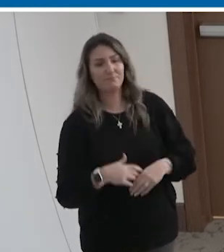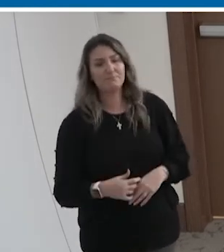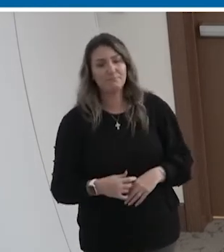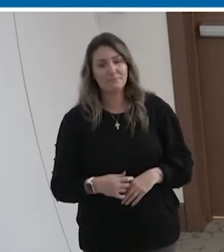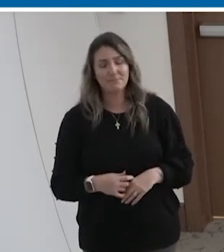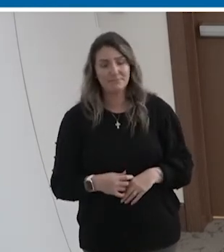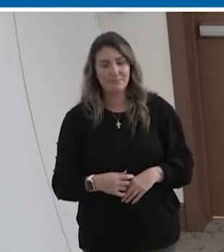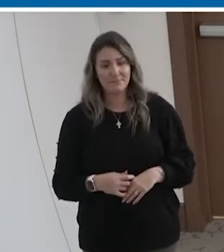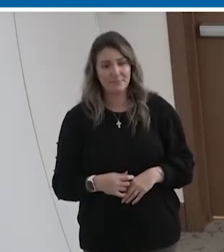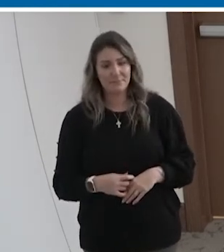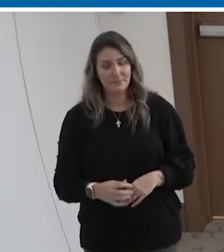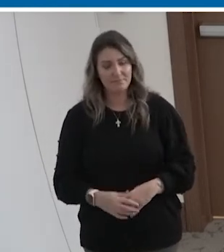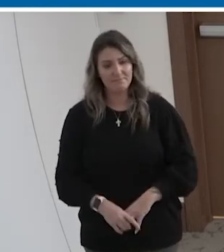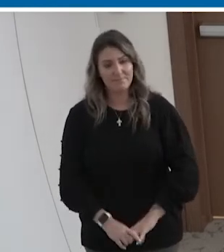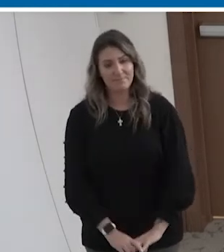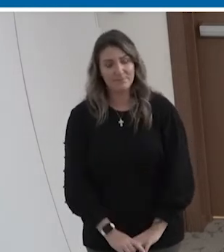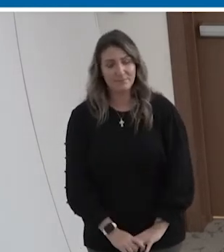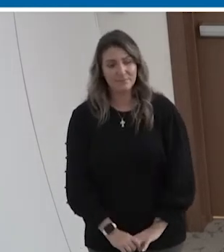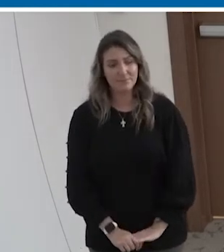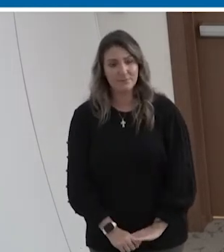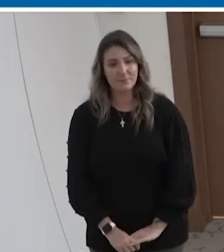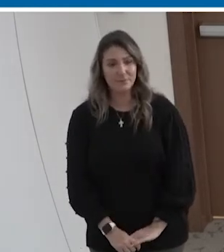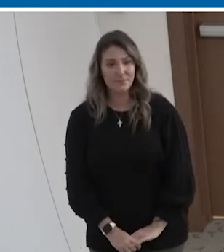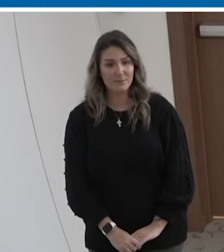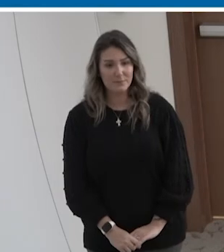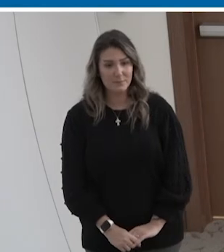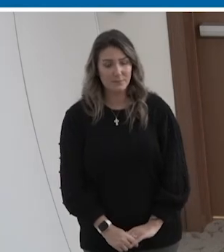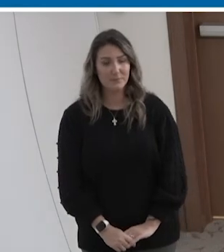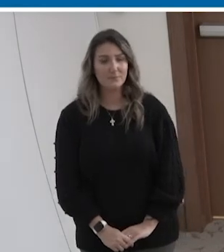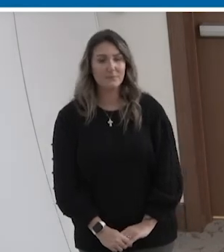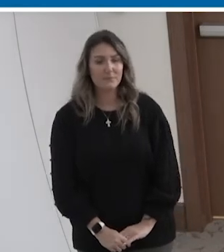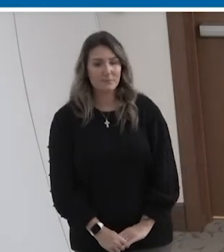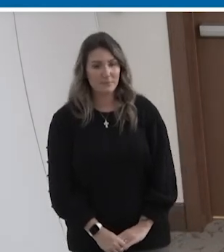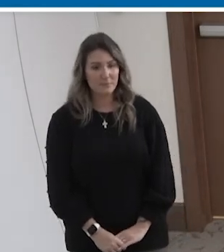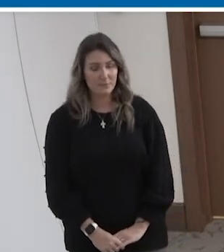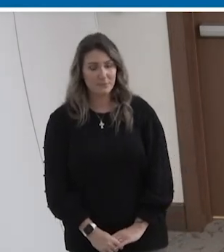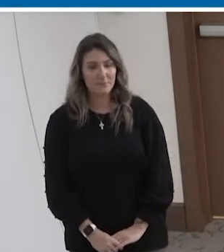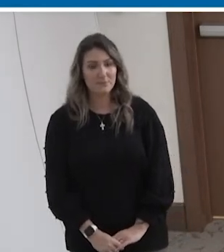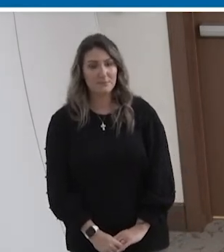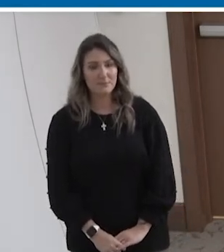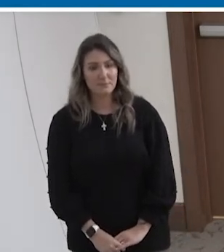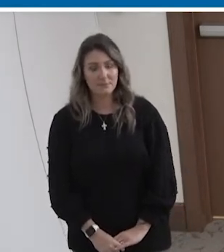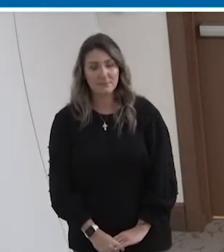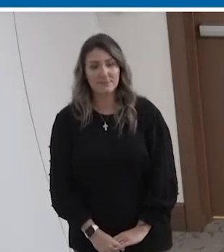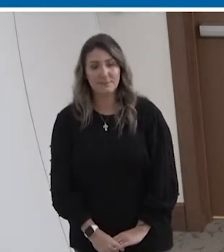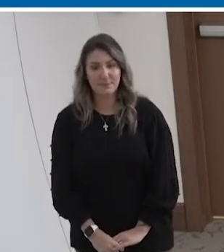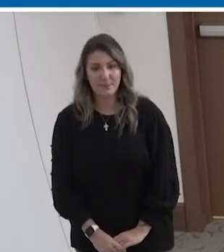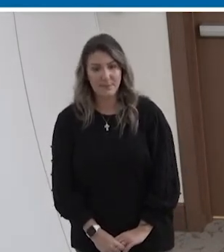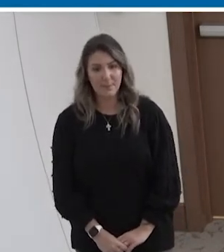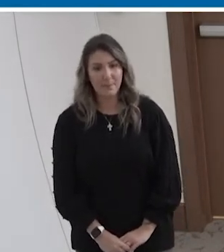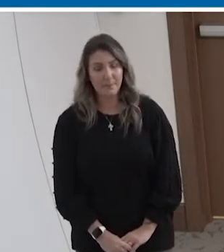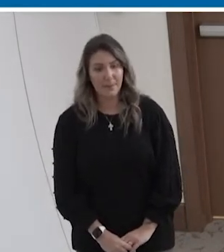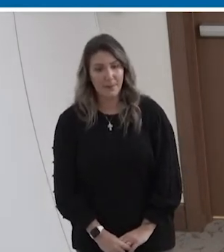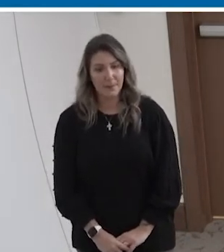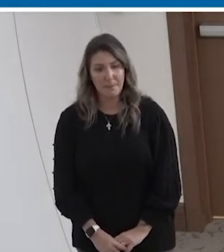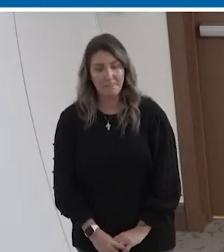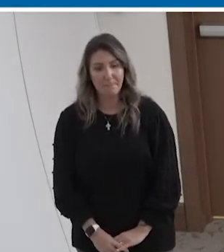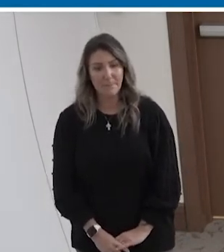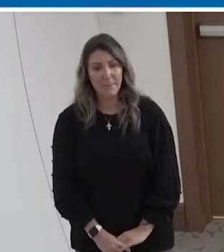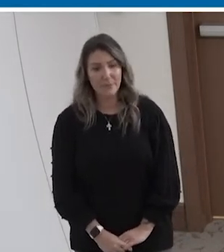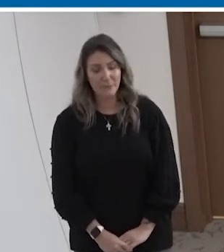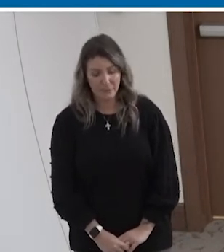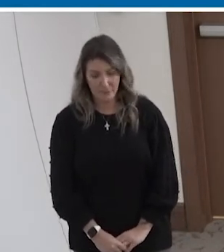esa pregunta. Pero ahora tenemos suficientes vacunas, ya no es ese un